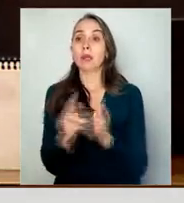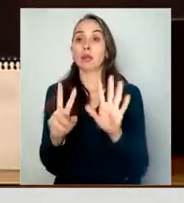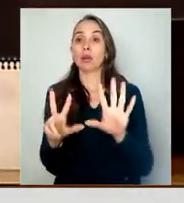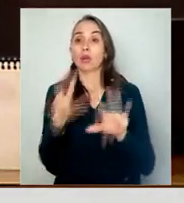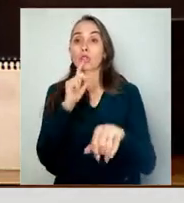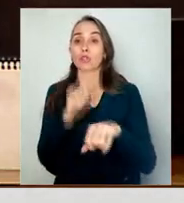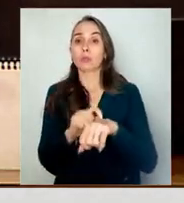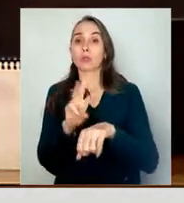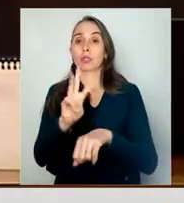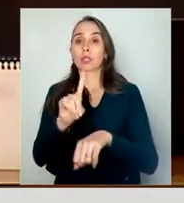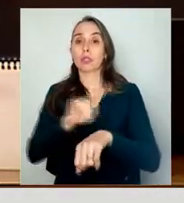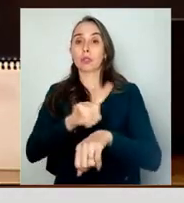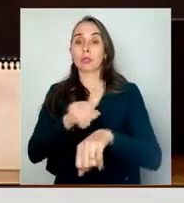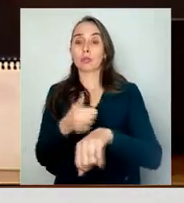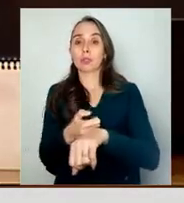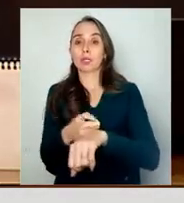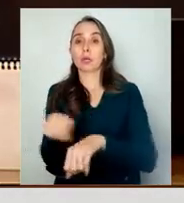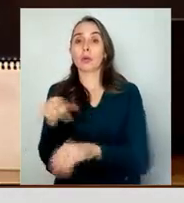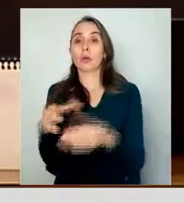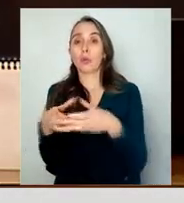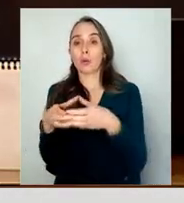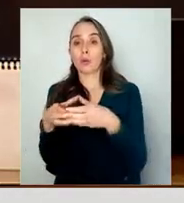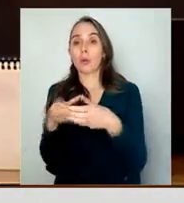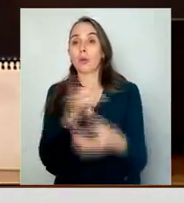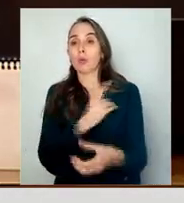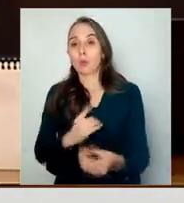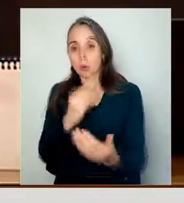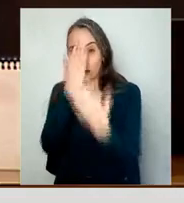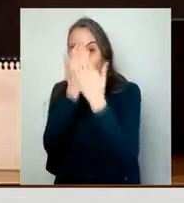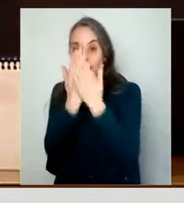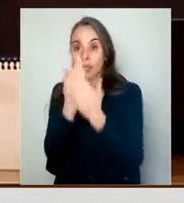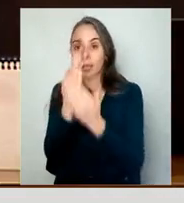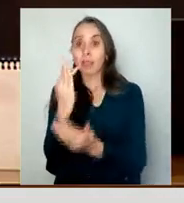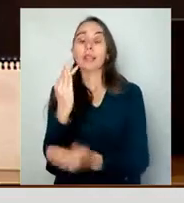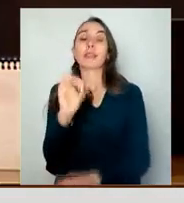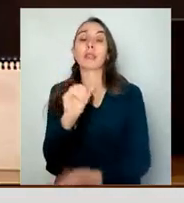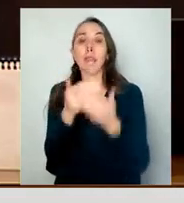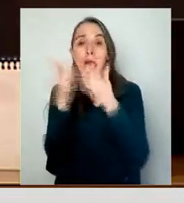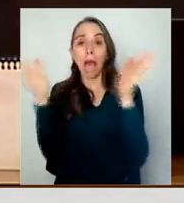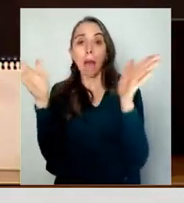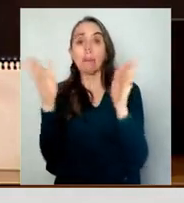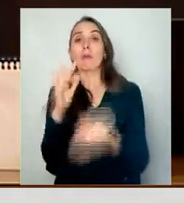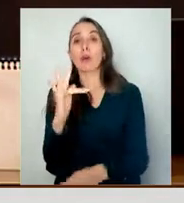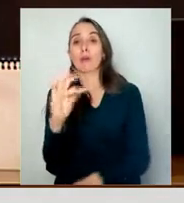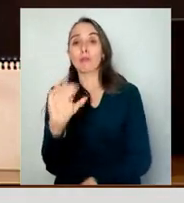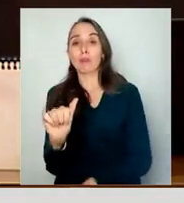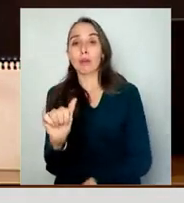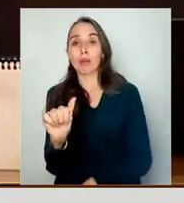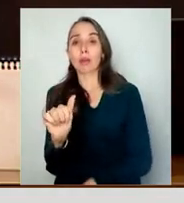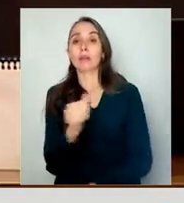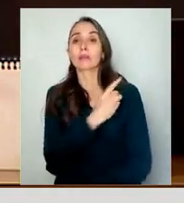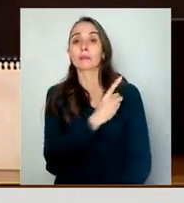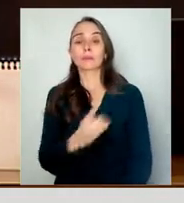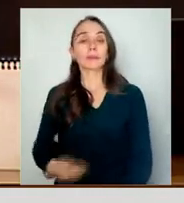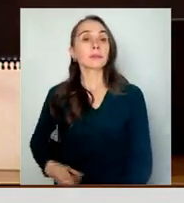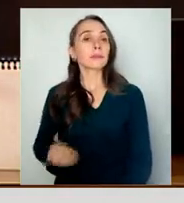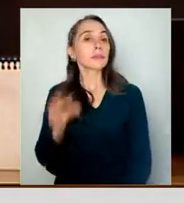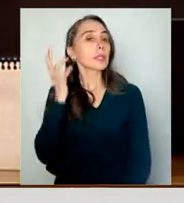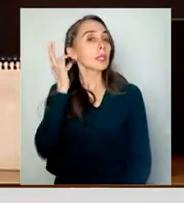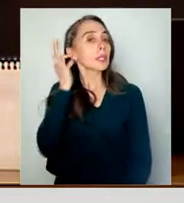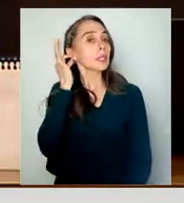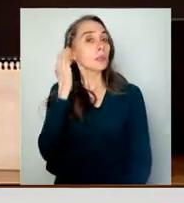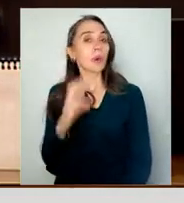y un segundo al comité de frente amplio le damos la palabra a la estimada diputada Camila rojas